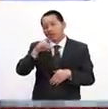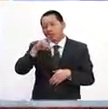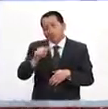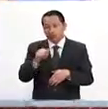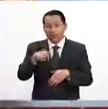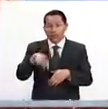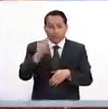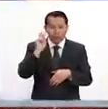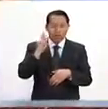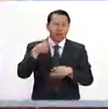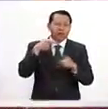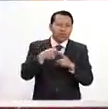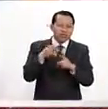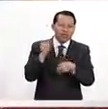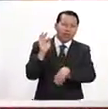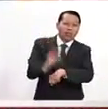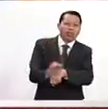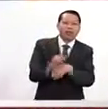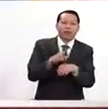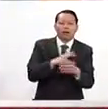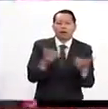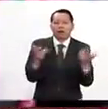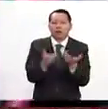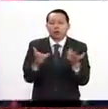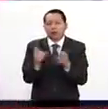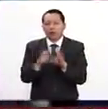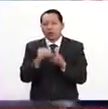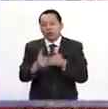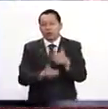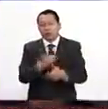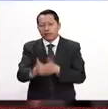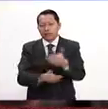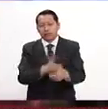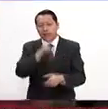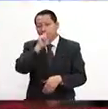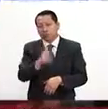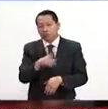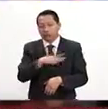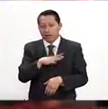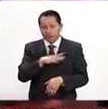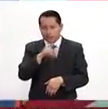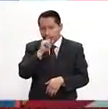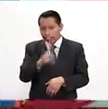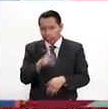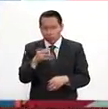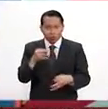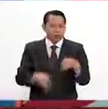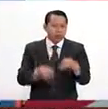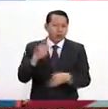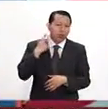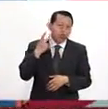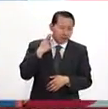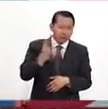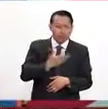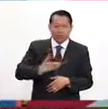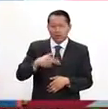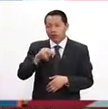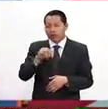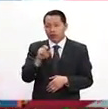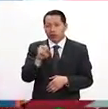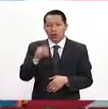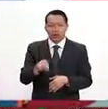en el encubrimiento posterior de esas acciones, lo que derivó finalmente en este intento de juicio político al presidente Nixon, que terminó con